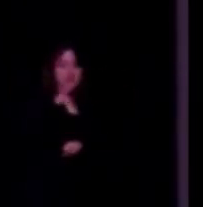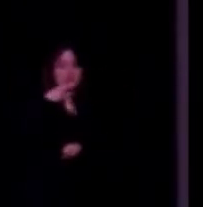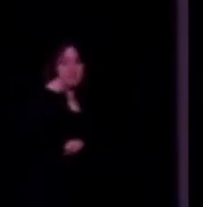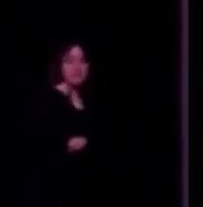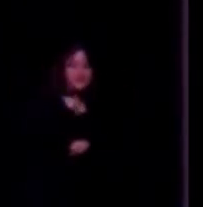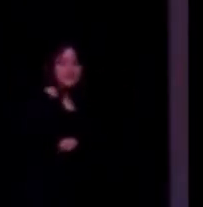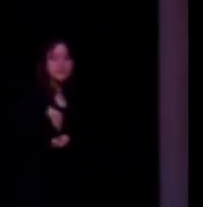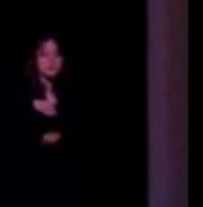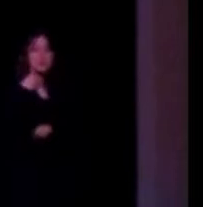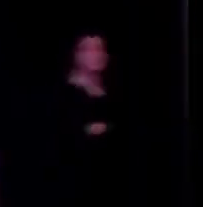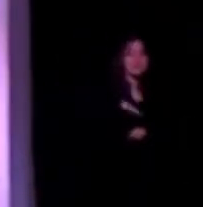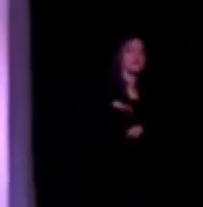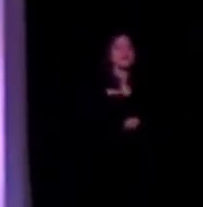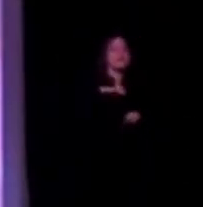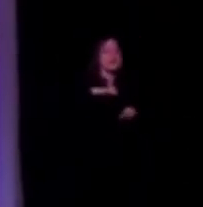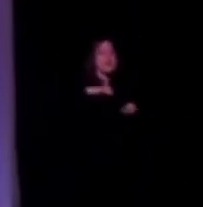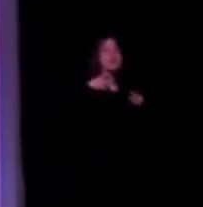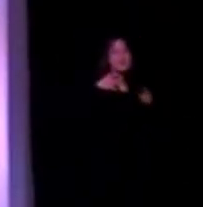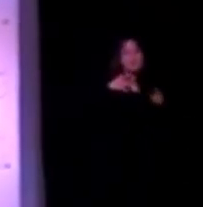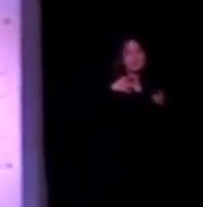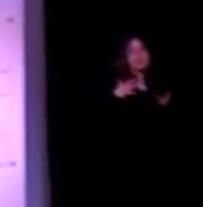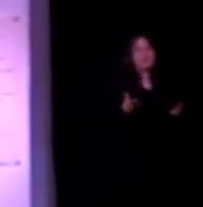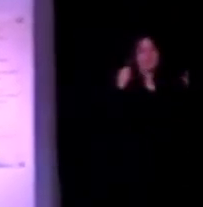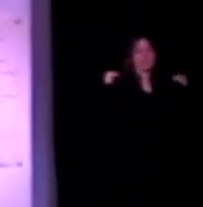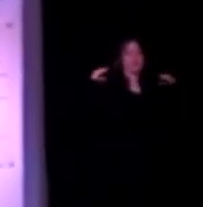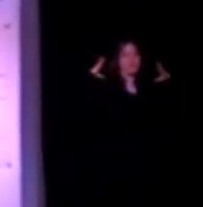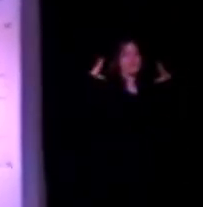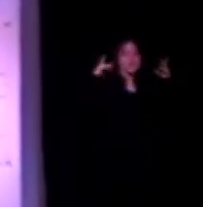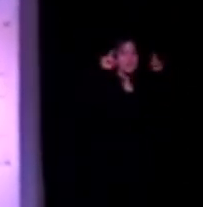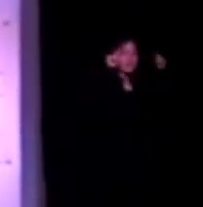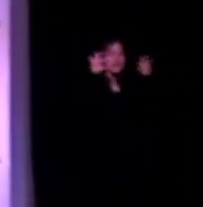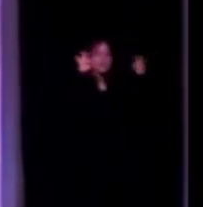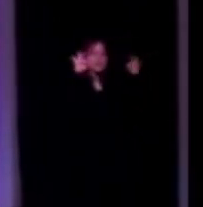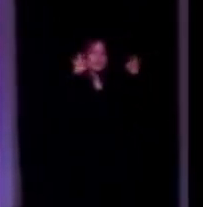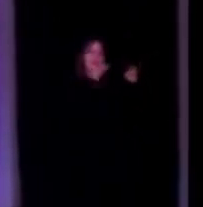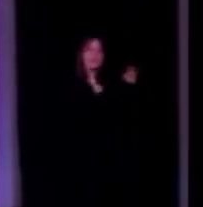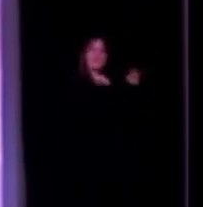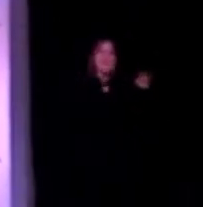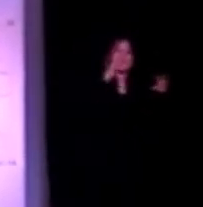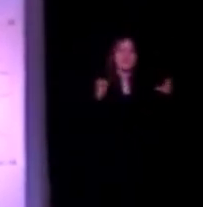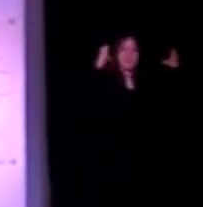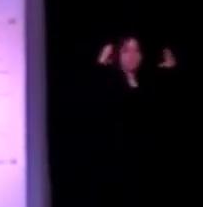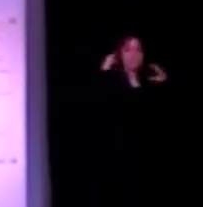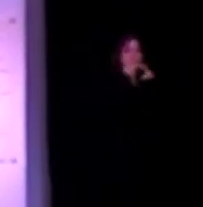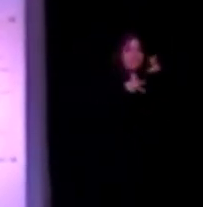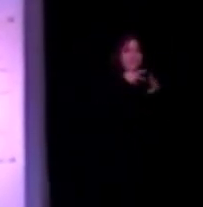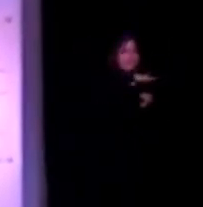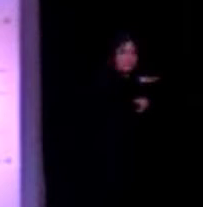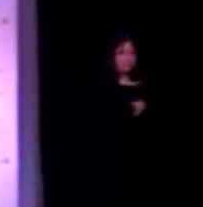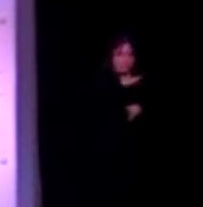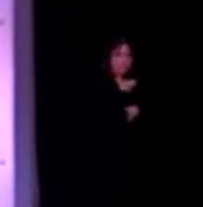la competencia de educación especial al país vasco se publica el plan de educación especial para el país